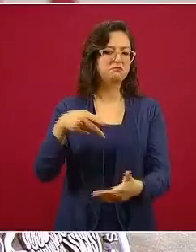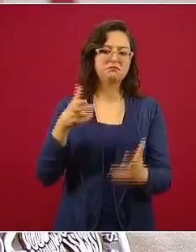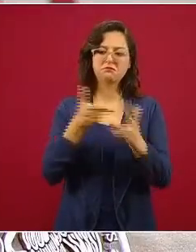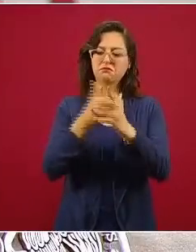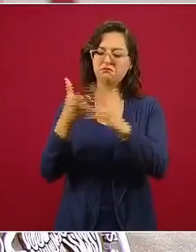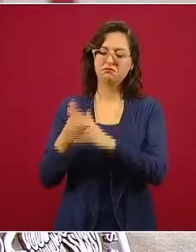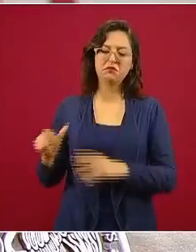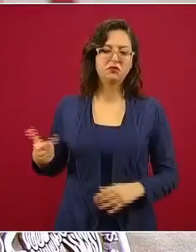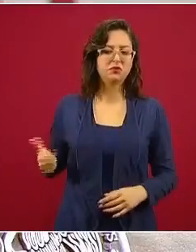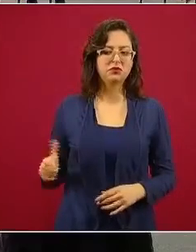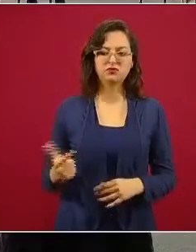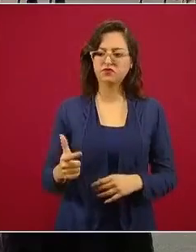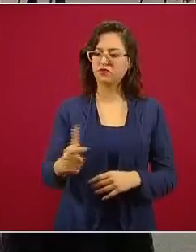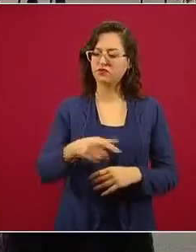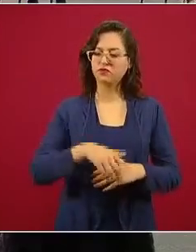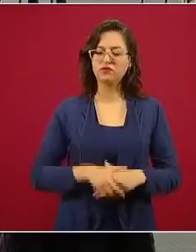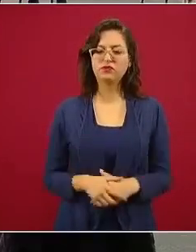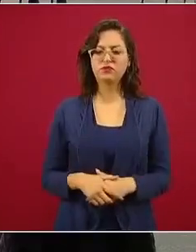ver, pongan.